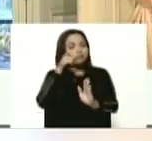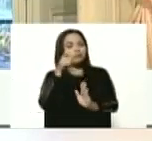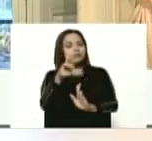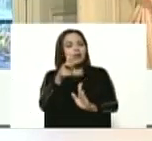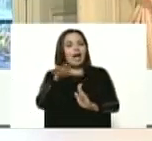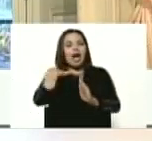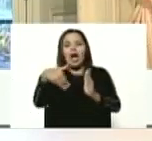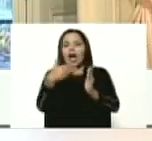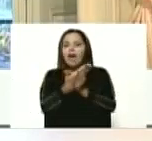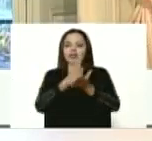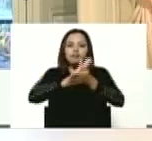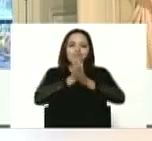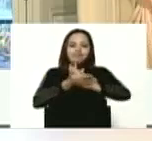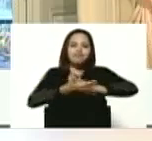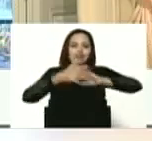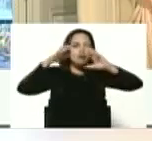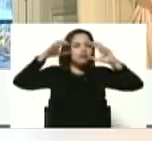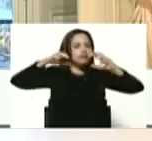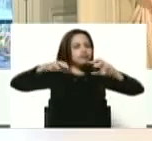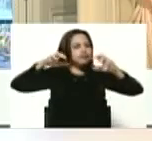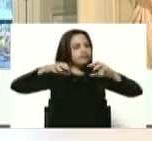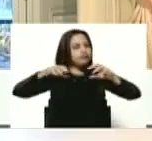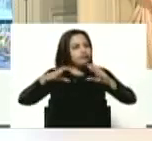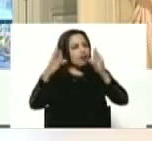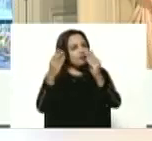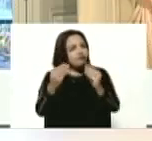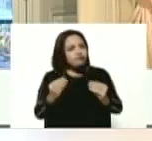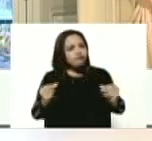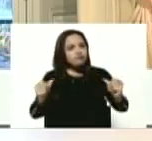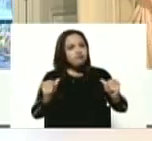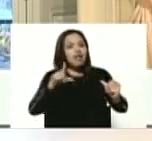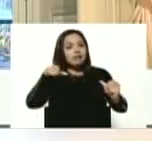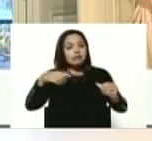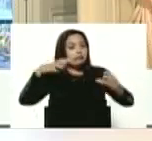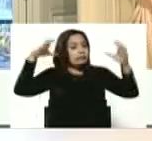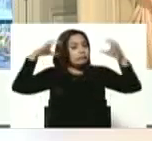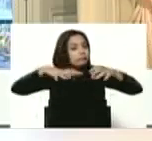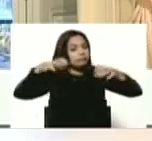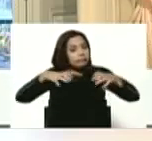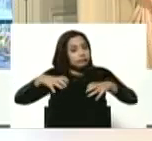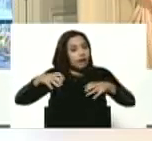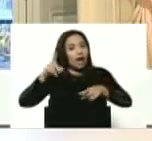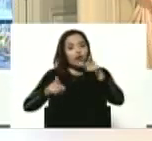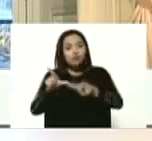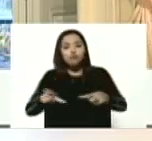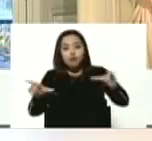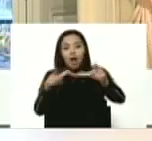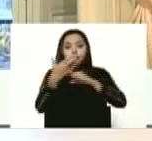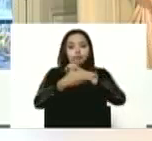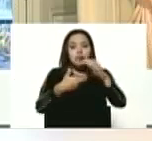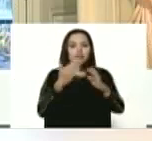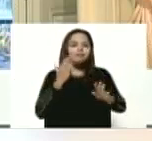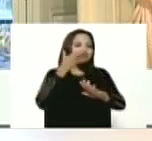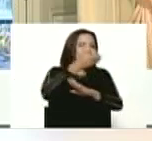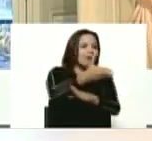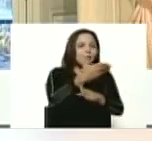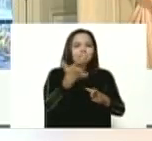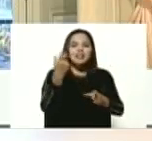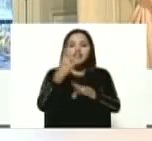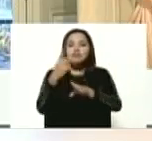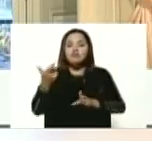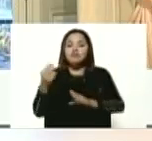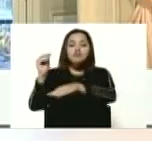la lluvia. Y en medio de la lluvia nos metemos en alguna zona si hay problema. Yo le digo a los